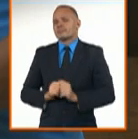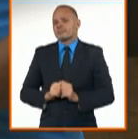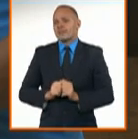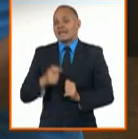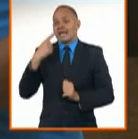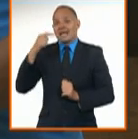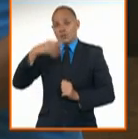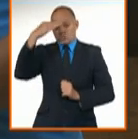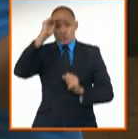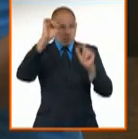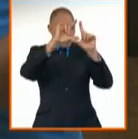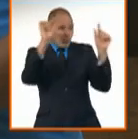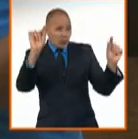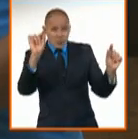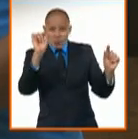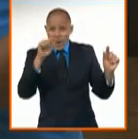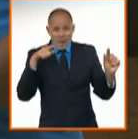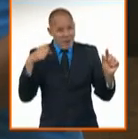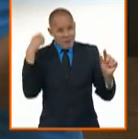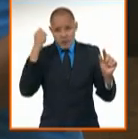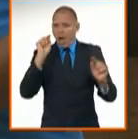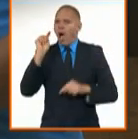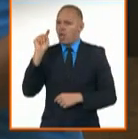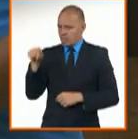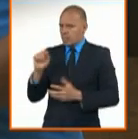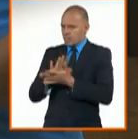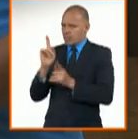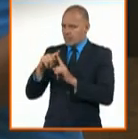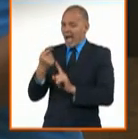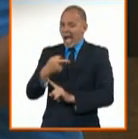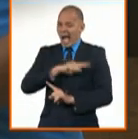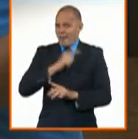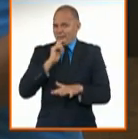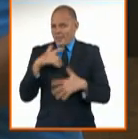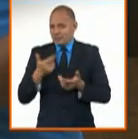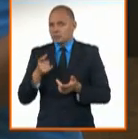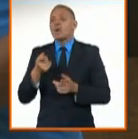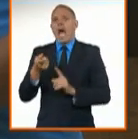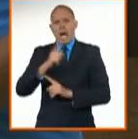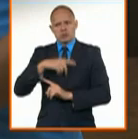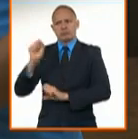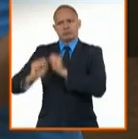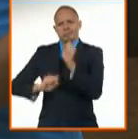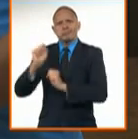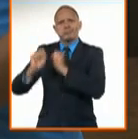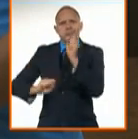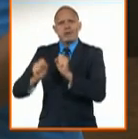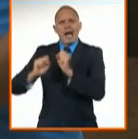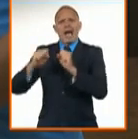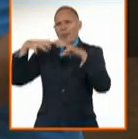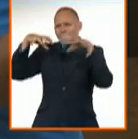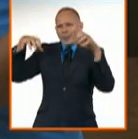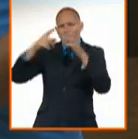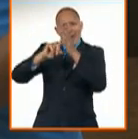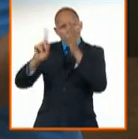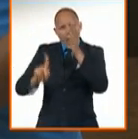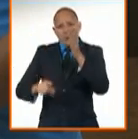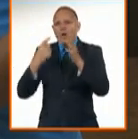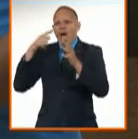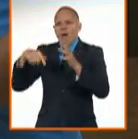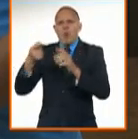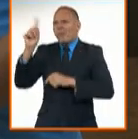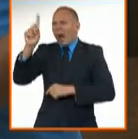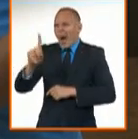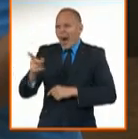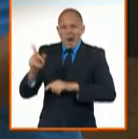unitario del país que en las jornadas de este 24 de mayo recibió el impacto de una descarga eléctrica lo cual motivó su salida del sistema